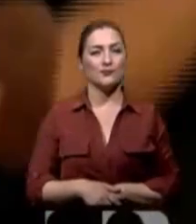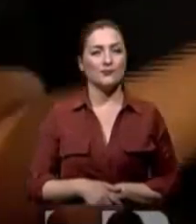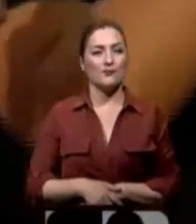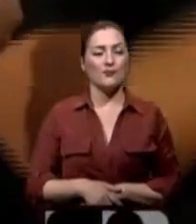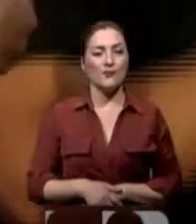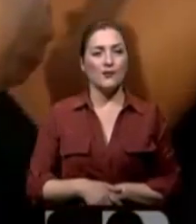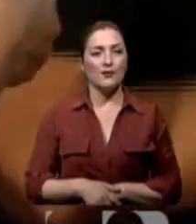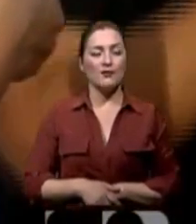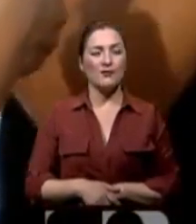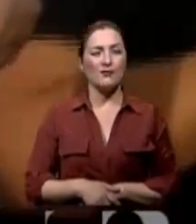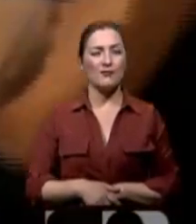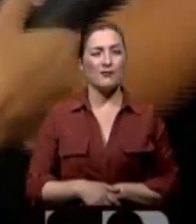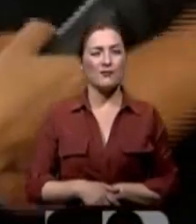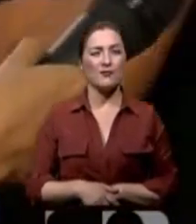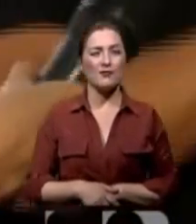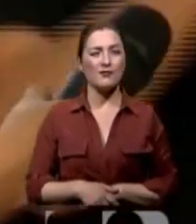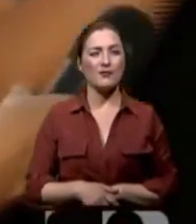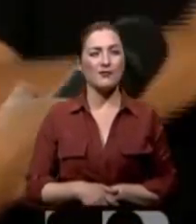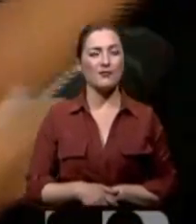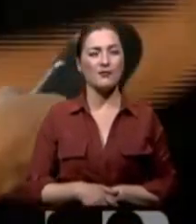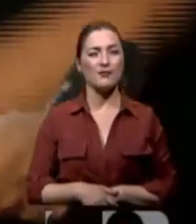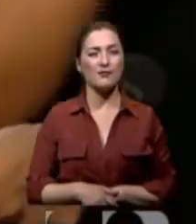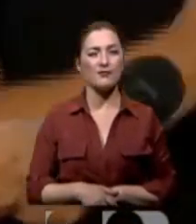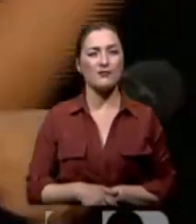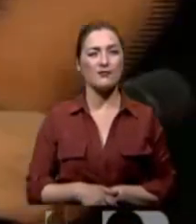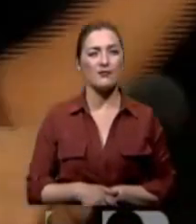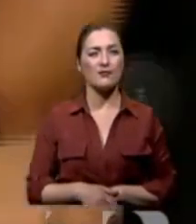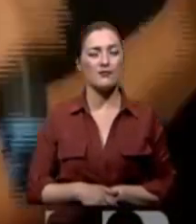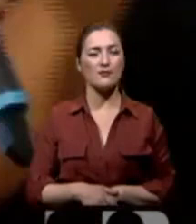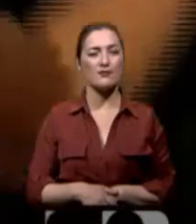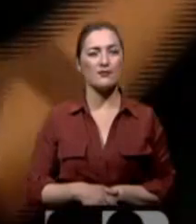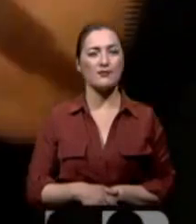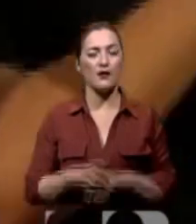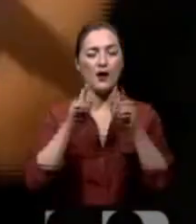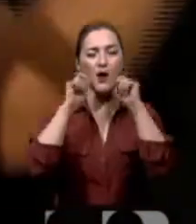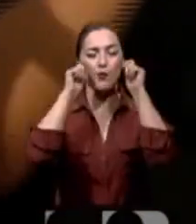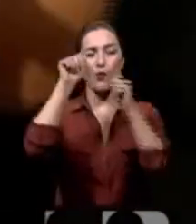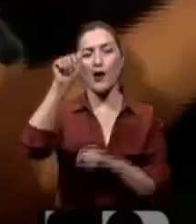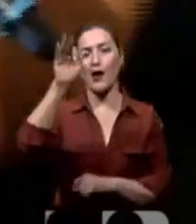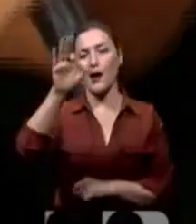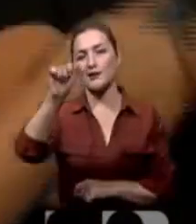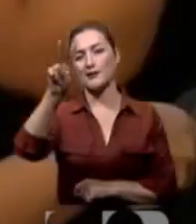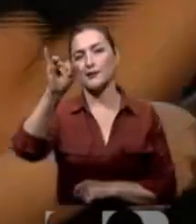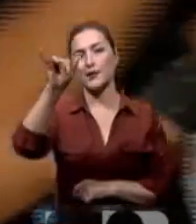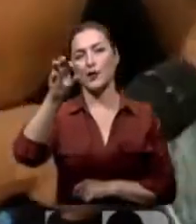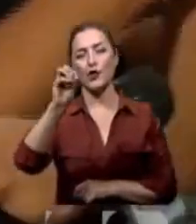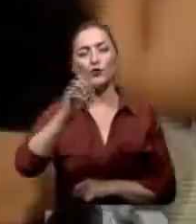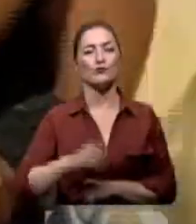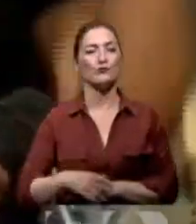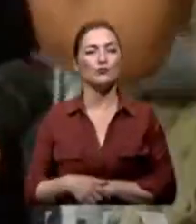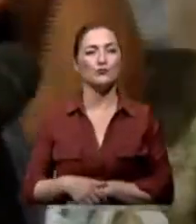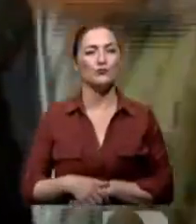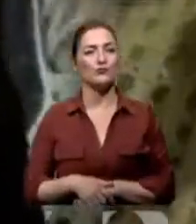Atavío, Atavío, Atavío, Atavío, Atavío. Que no paren esas Atavío, barras, que no paren.